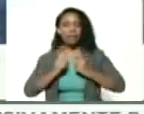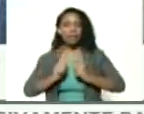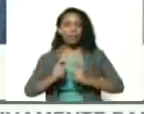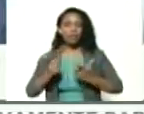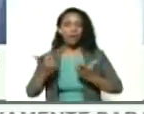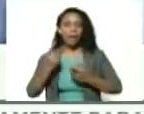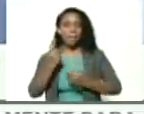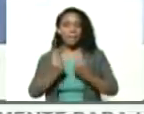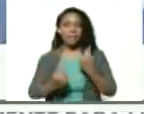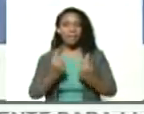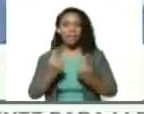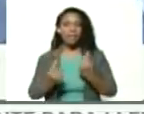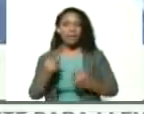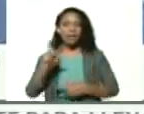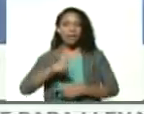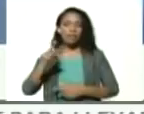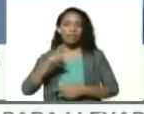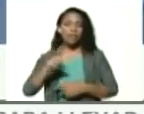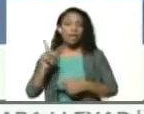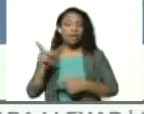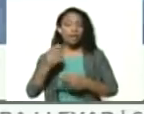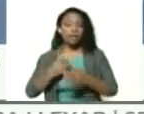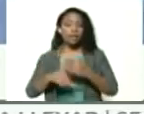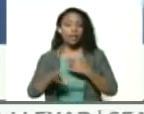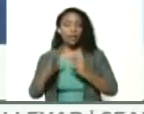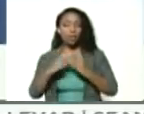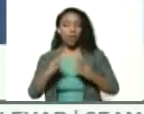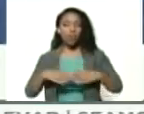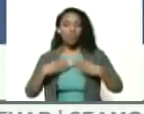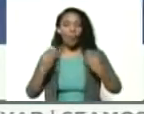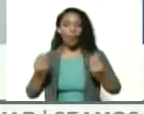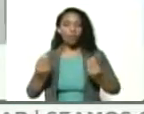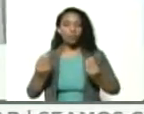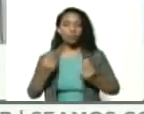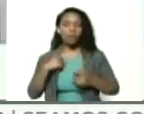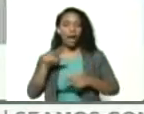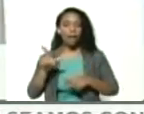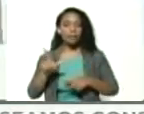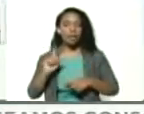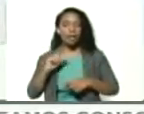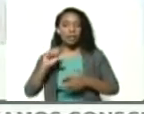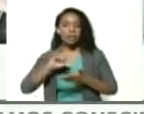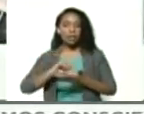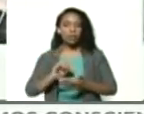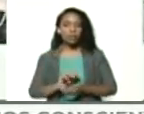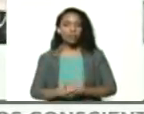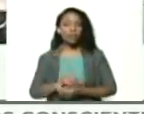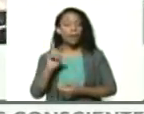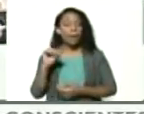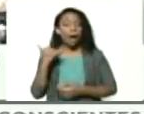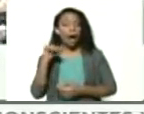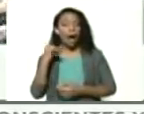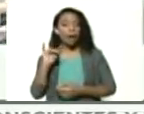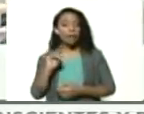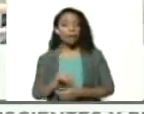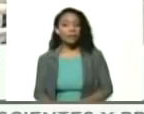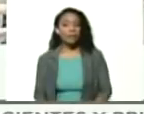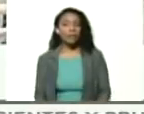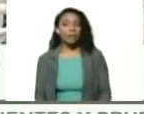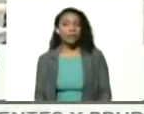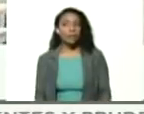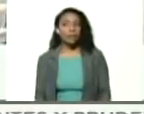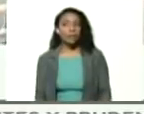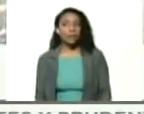que el paciente amerita y que salga totalmente recuperado de este centro. También en